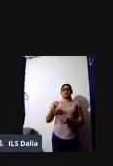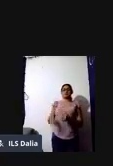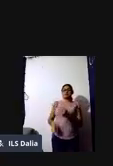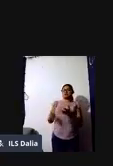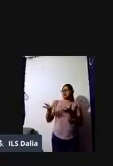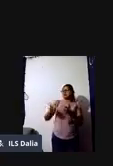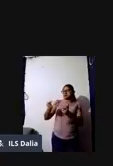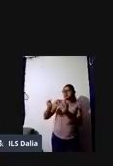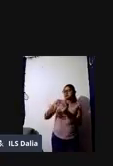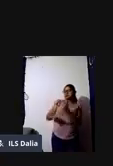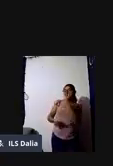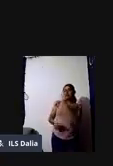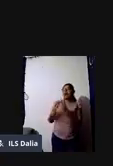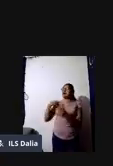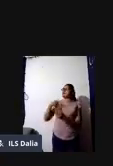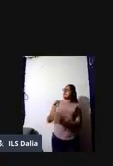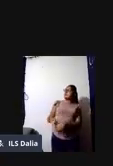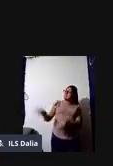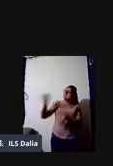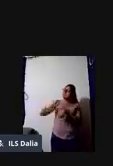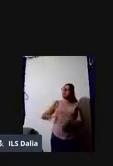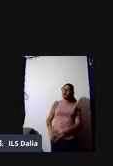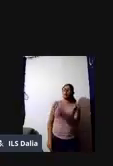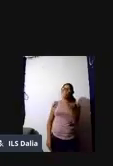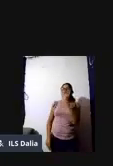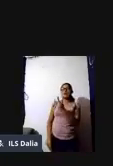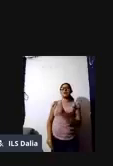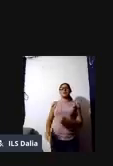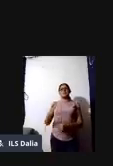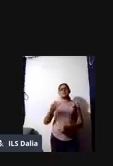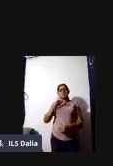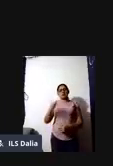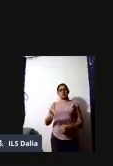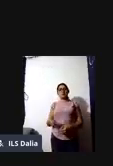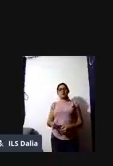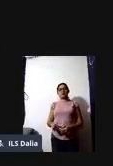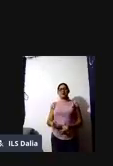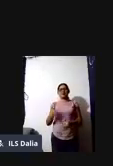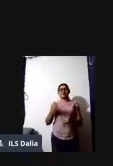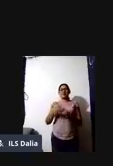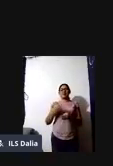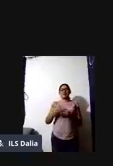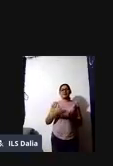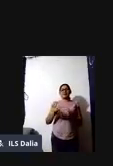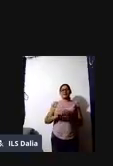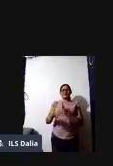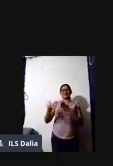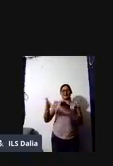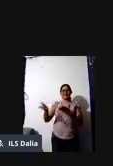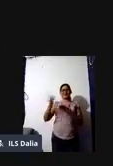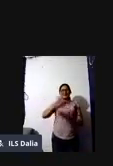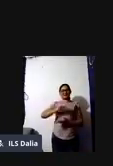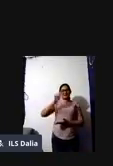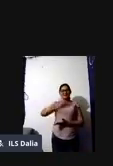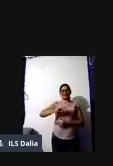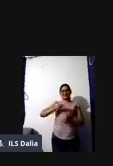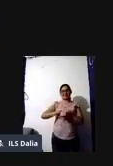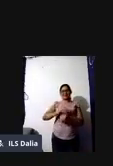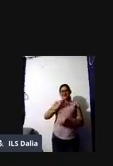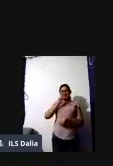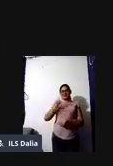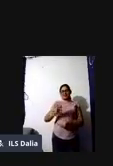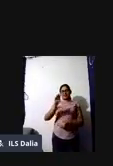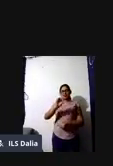4, ¿no? Porque hizo 3, ahora que estamos bailando con Anita Collado, entonces a él le salen re bien así,